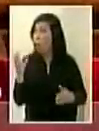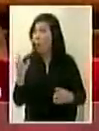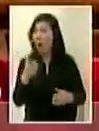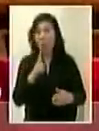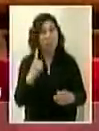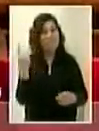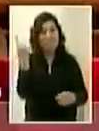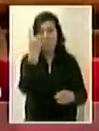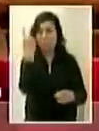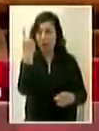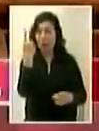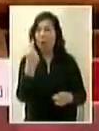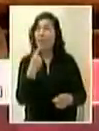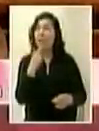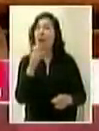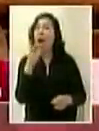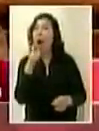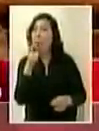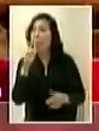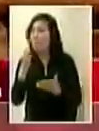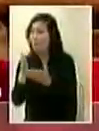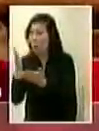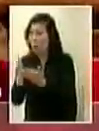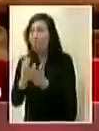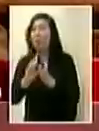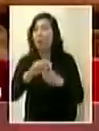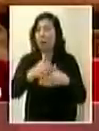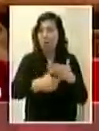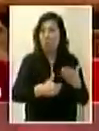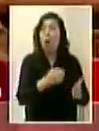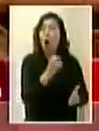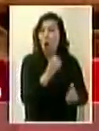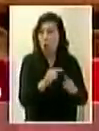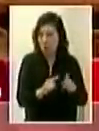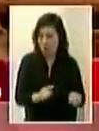sea, era primero resolvamos el problema del agua y después continuamos con el oro.